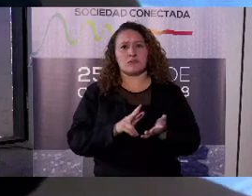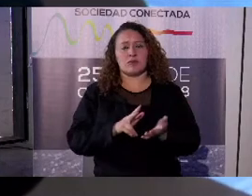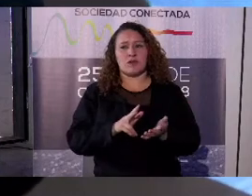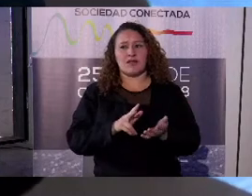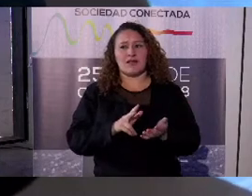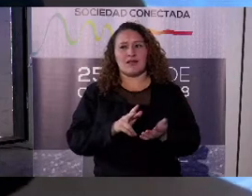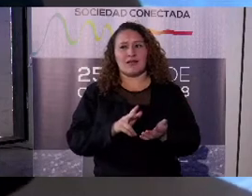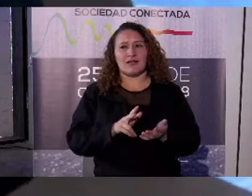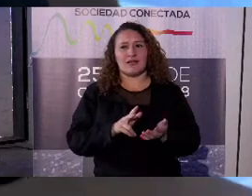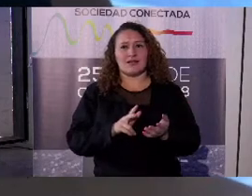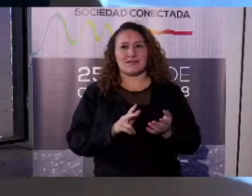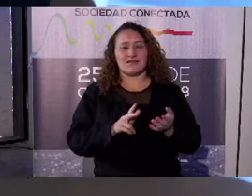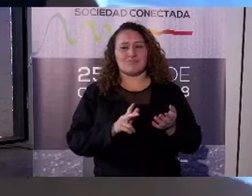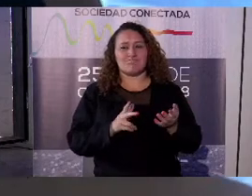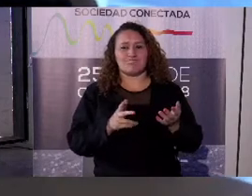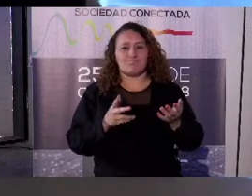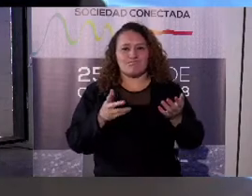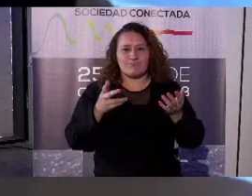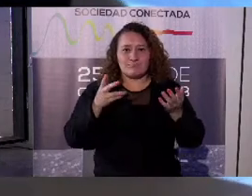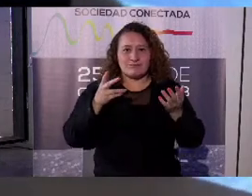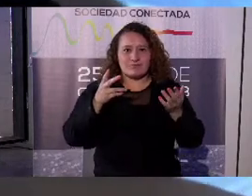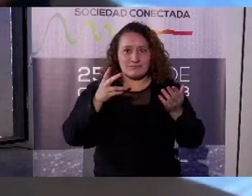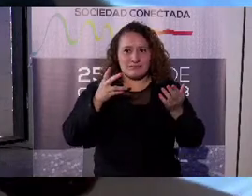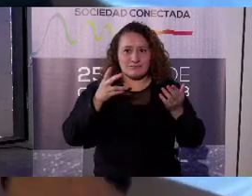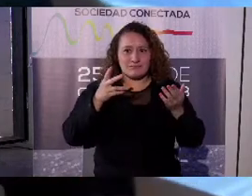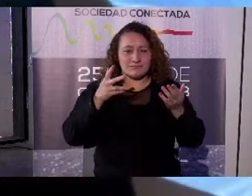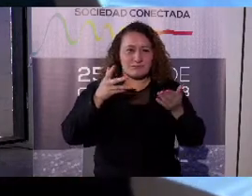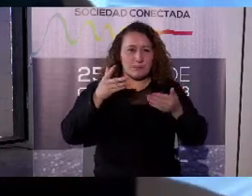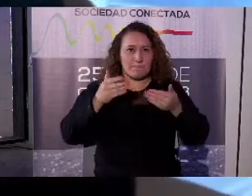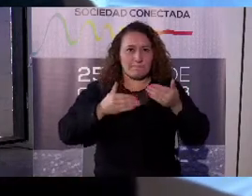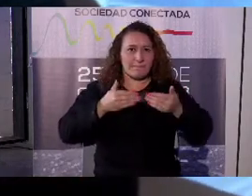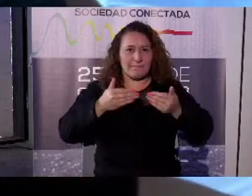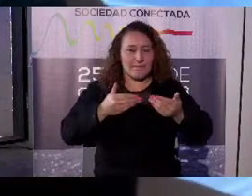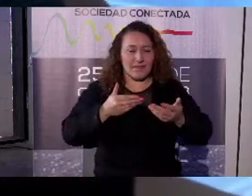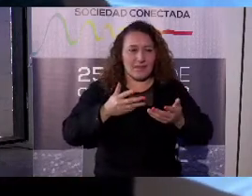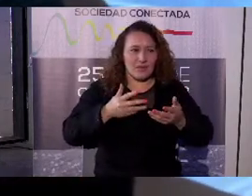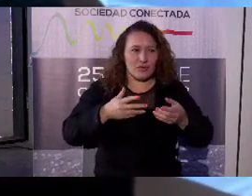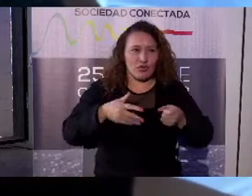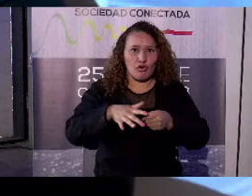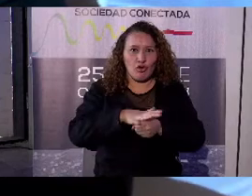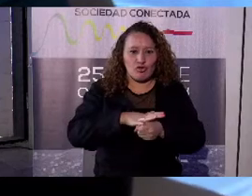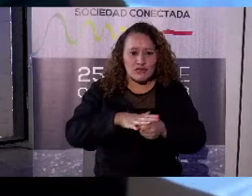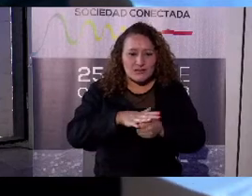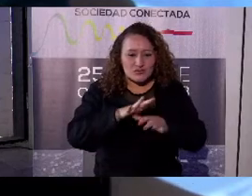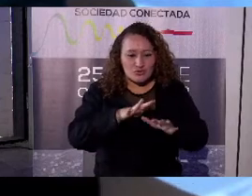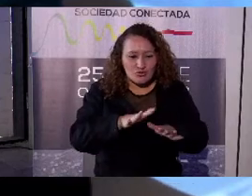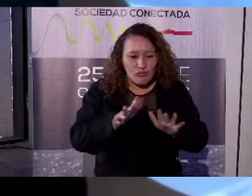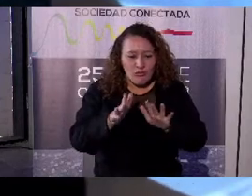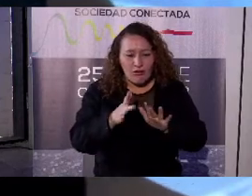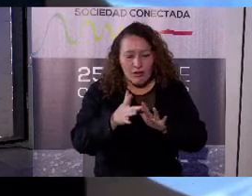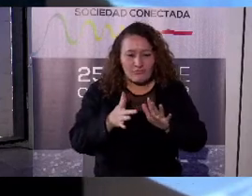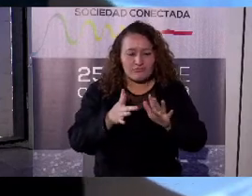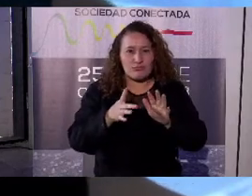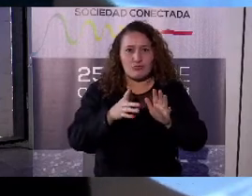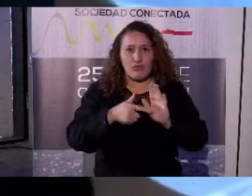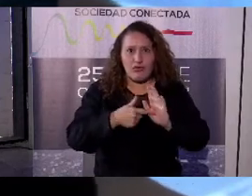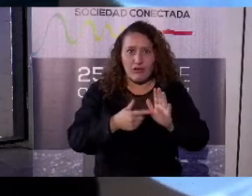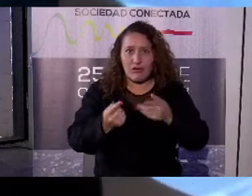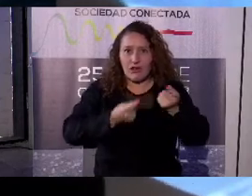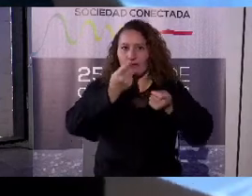digamos la tecnología por porque no cuajó porque no se dio las condiciones este el el no se dio el modelo de